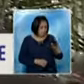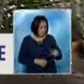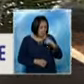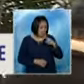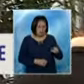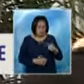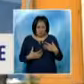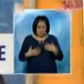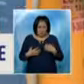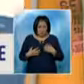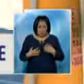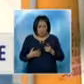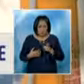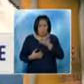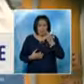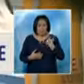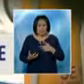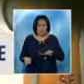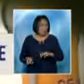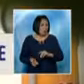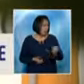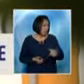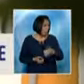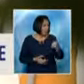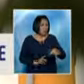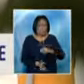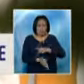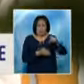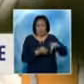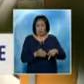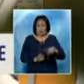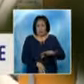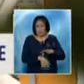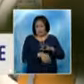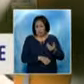que su recuperación sería más favorable si la viera un especialista.